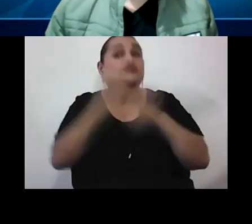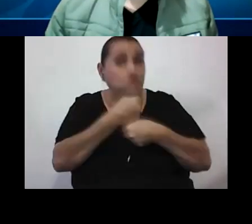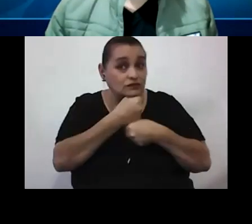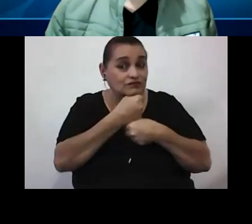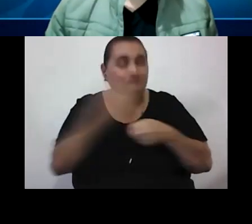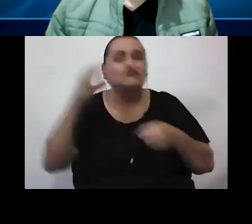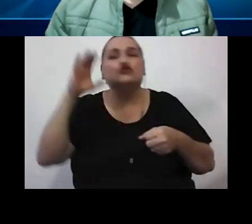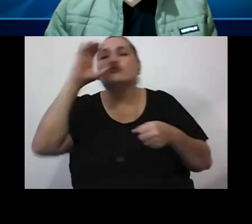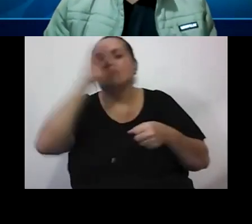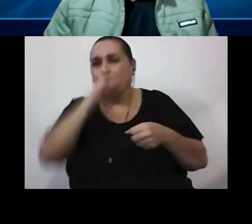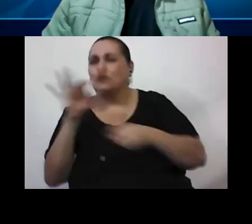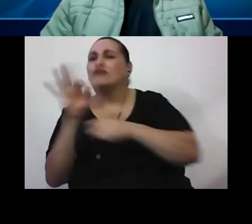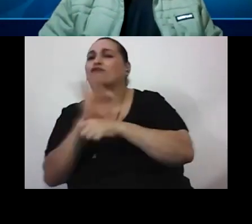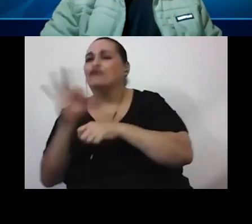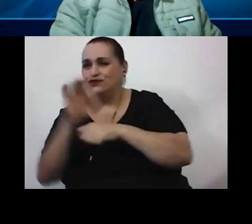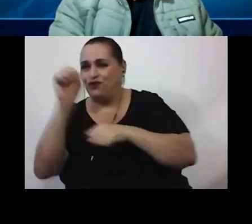de que funciona.